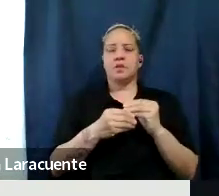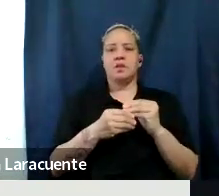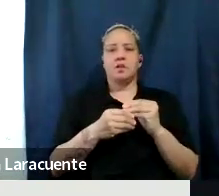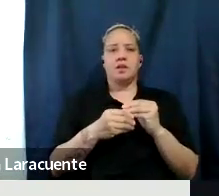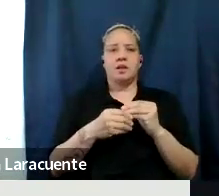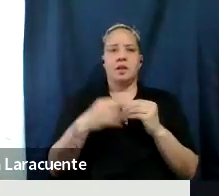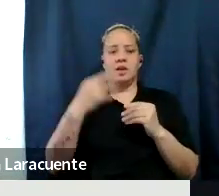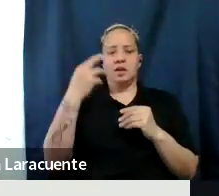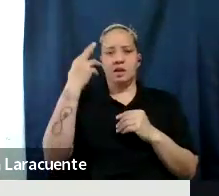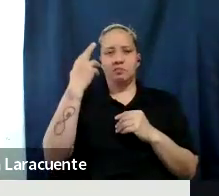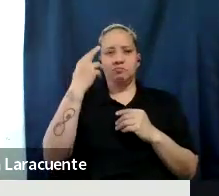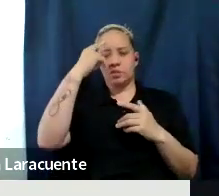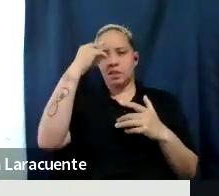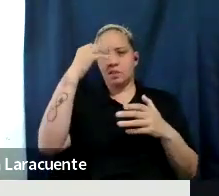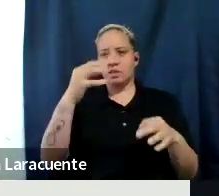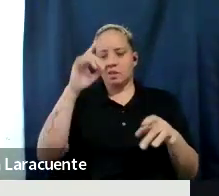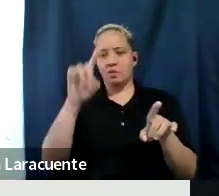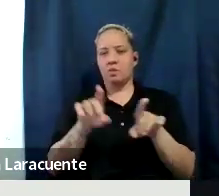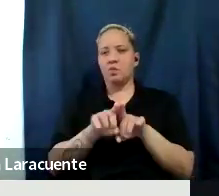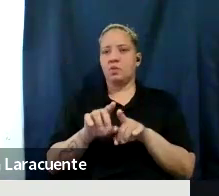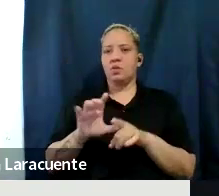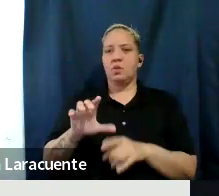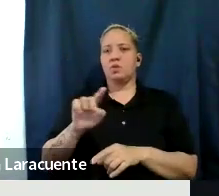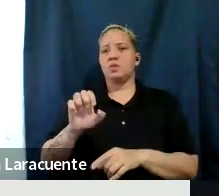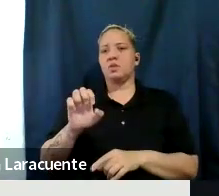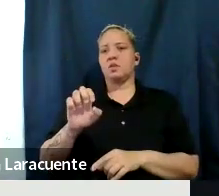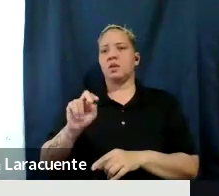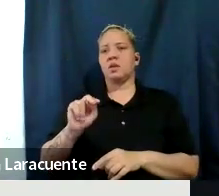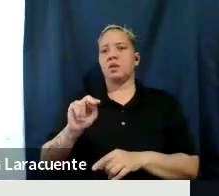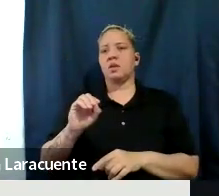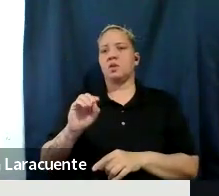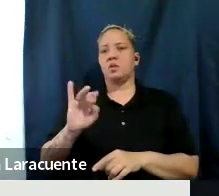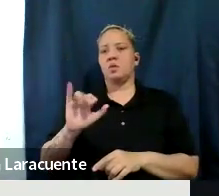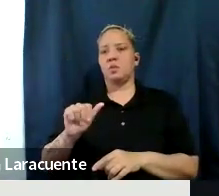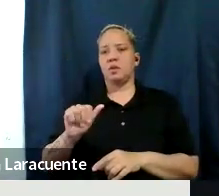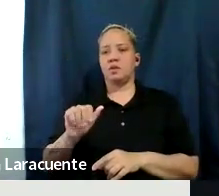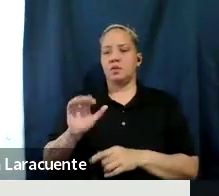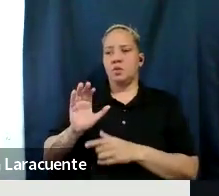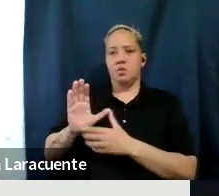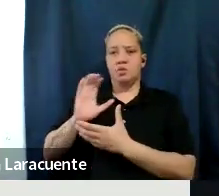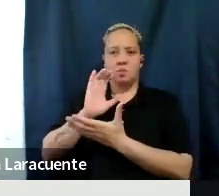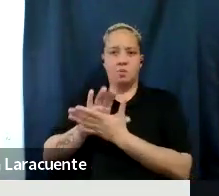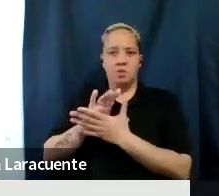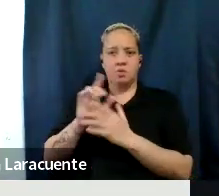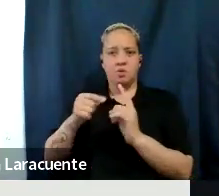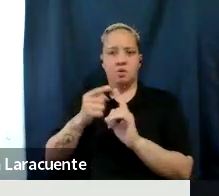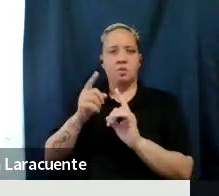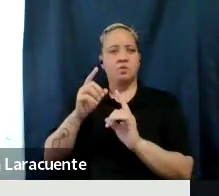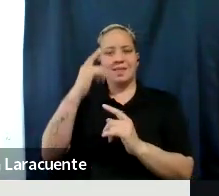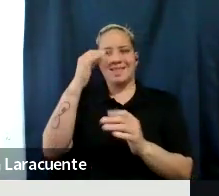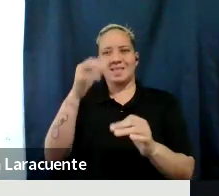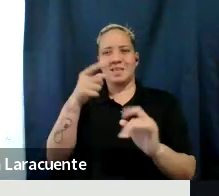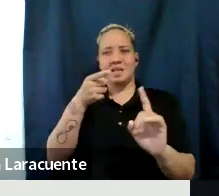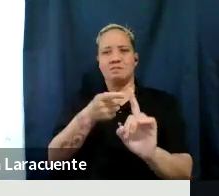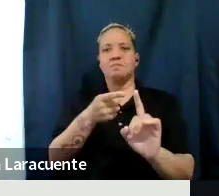la hora de ponerse de acuerdo Juan Ramón Jiménez con Zenobia Camprubí, con su esposa, a la hora de elegir el destino en